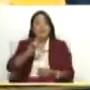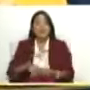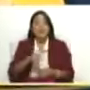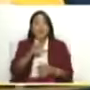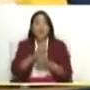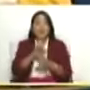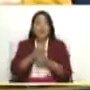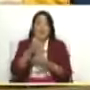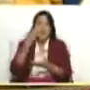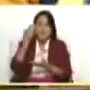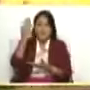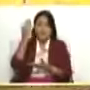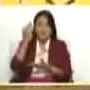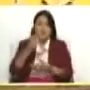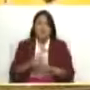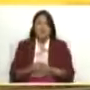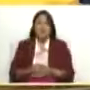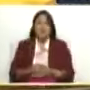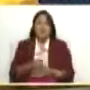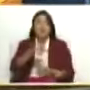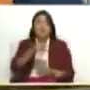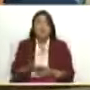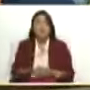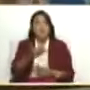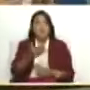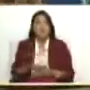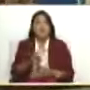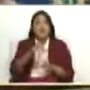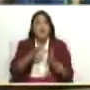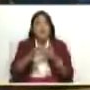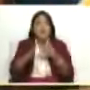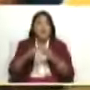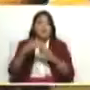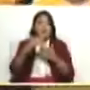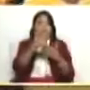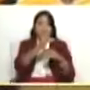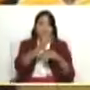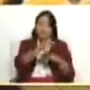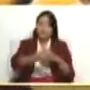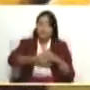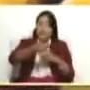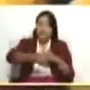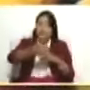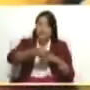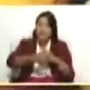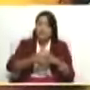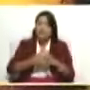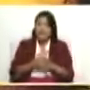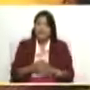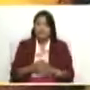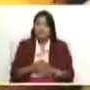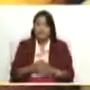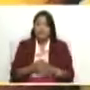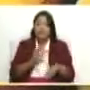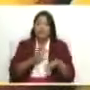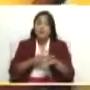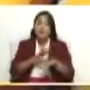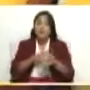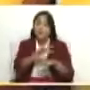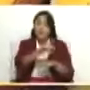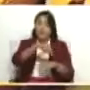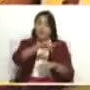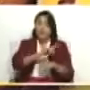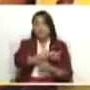escenario representa para el atleta como ya lo decíamos una etapa fundamental para las modalidades que forman parte de los Juegos